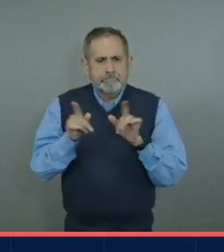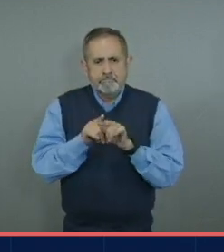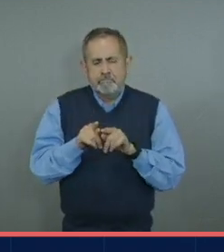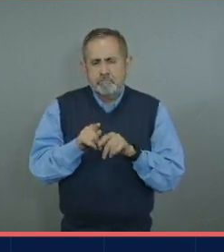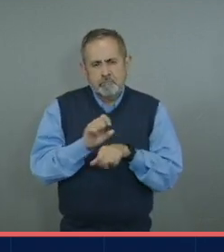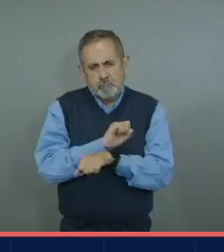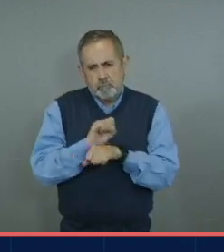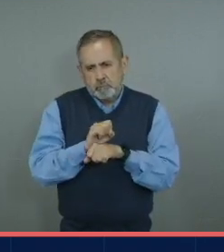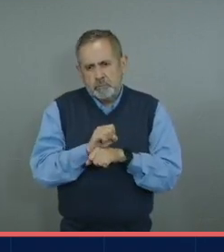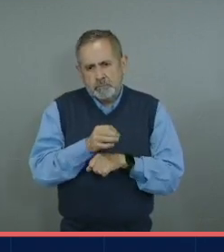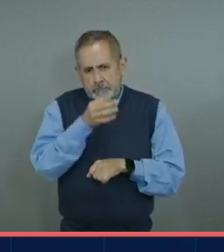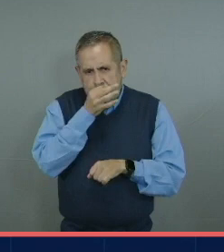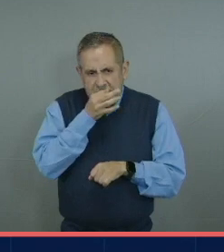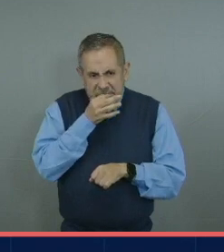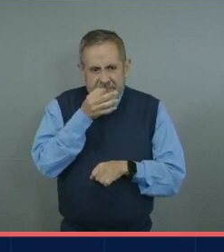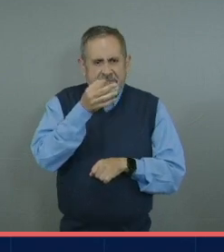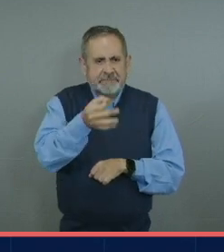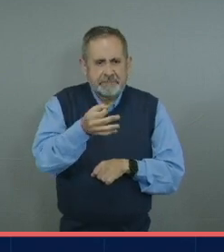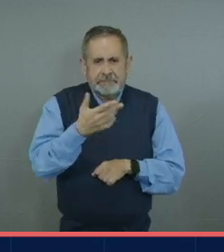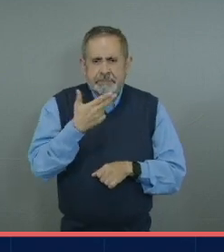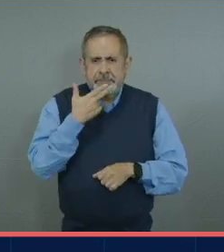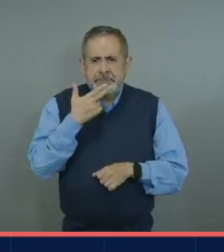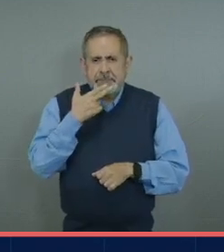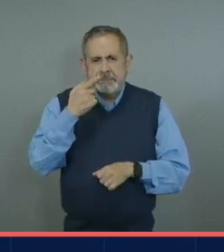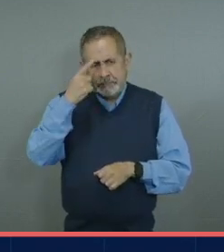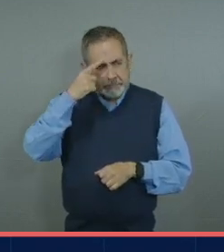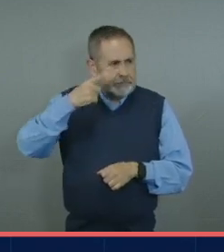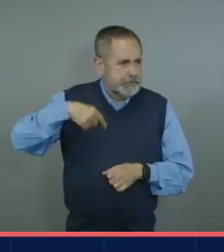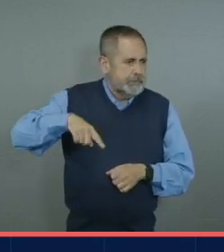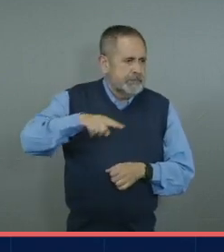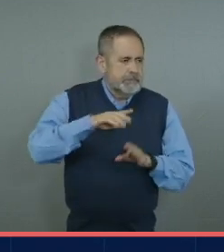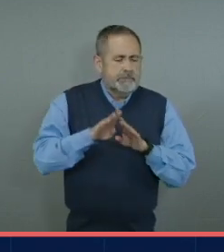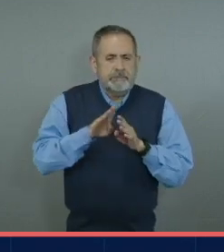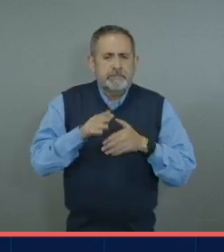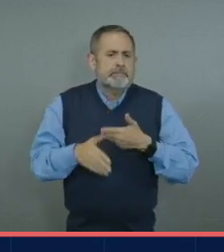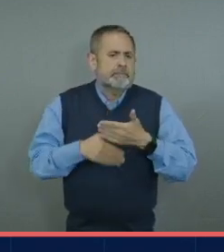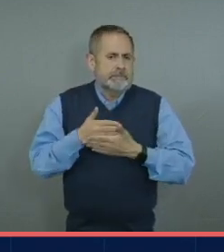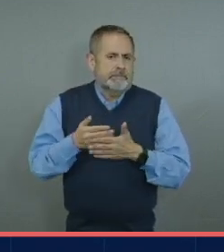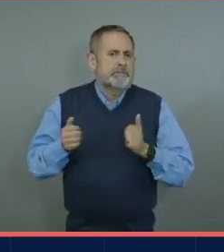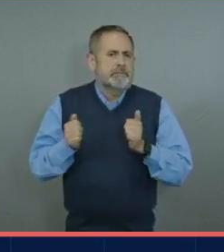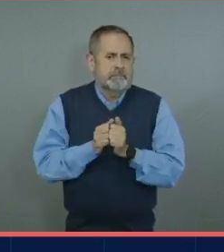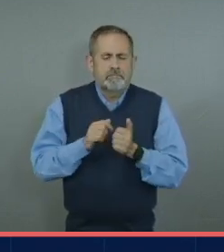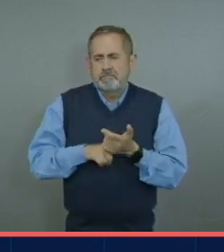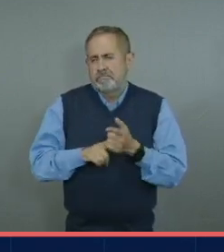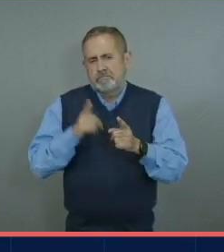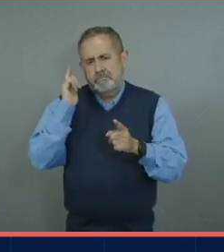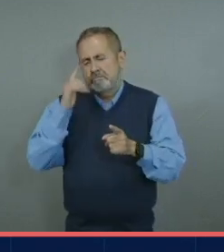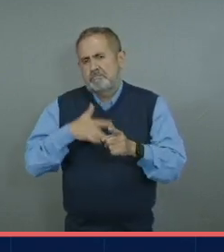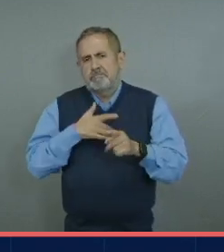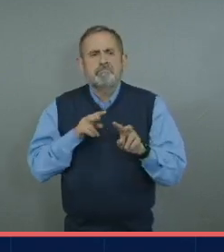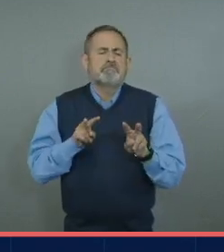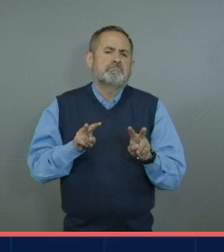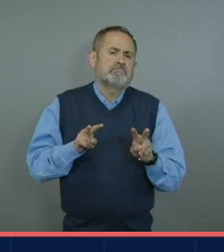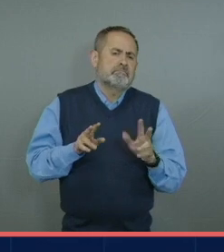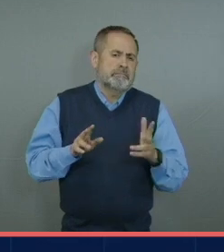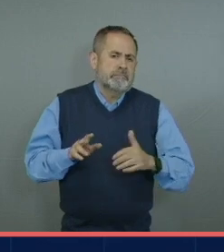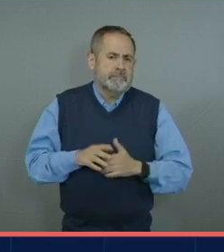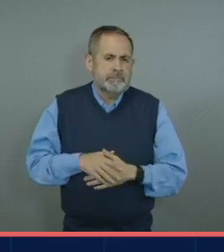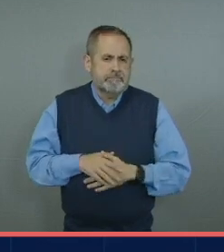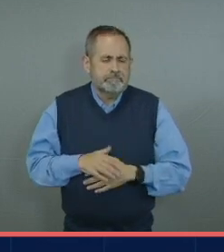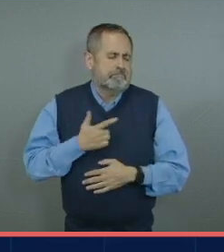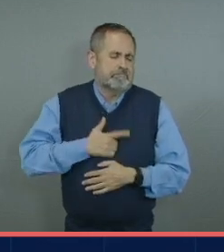haya a ustedes encantado, les haya a ustedes servido y haya sido de su, pues,